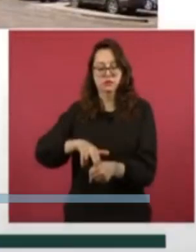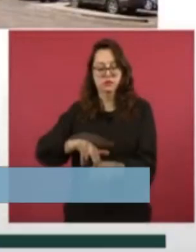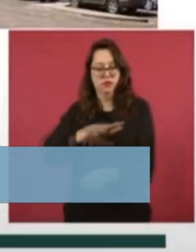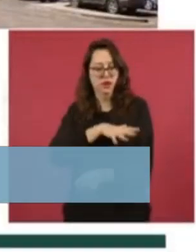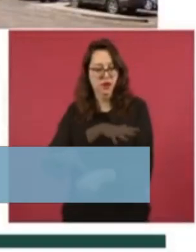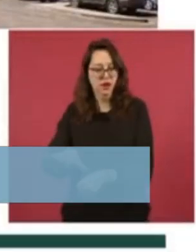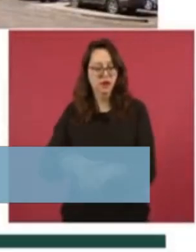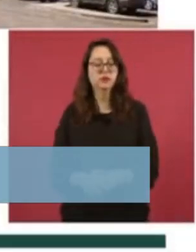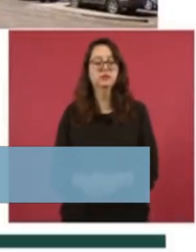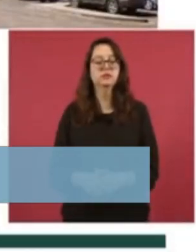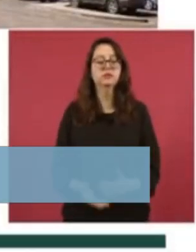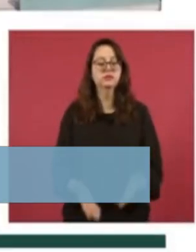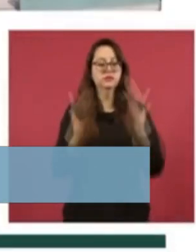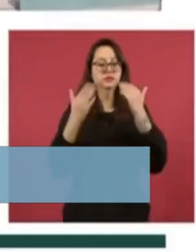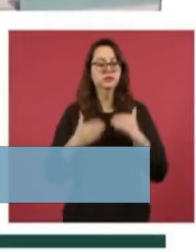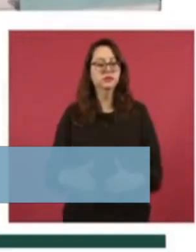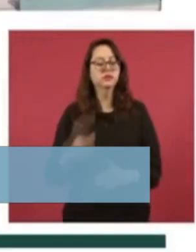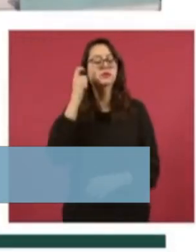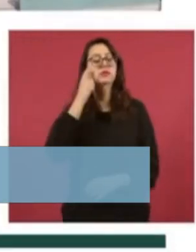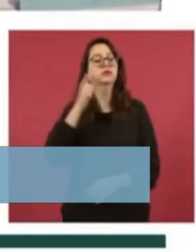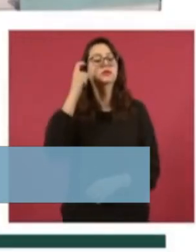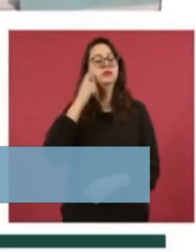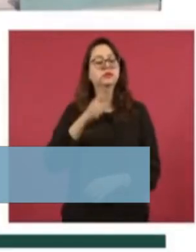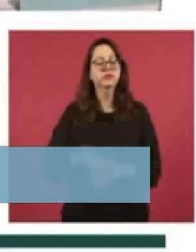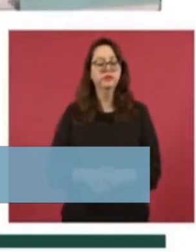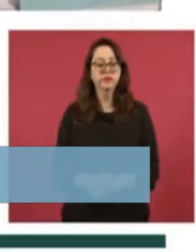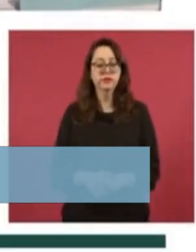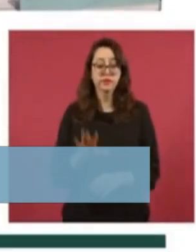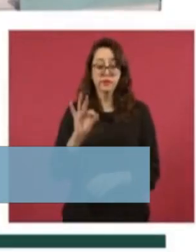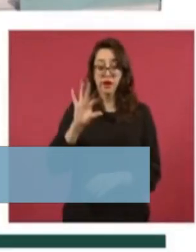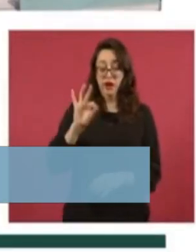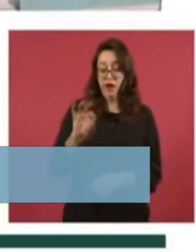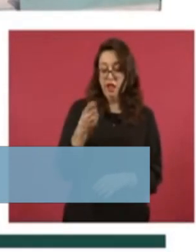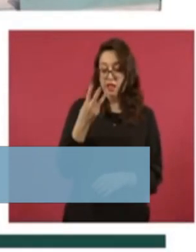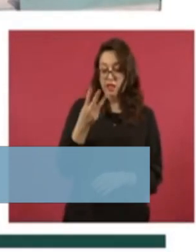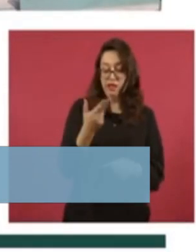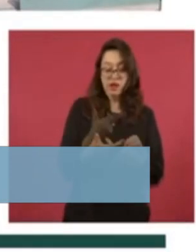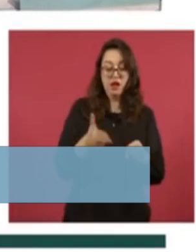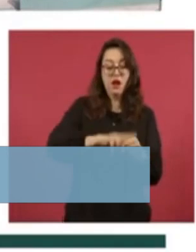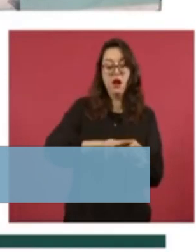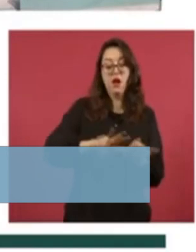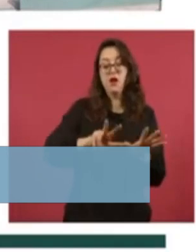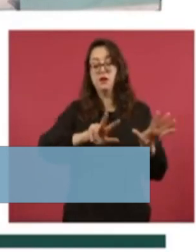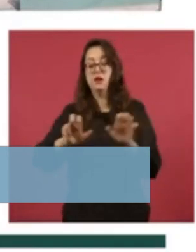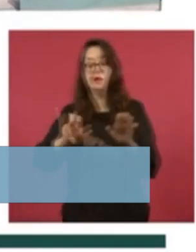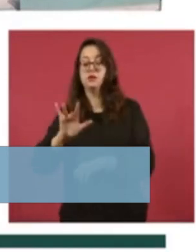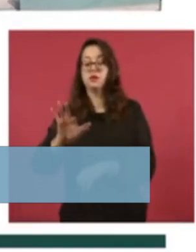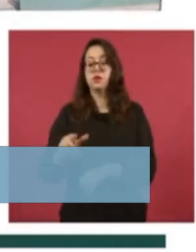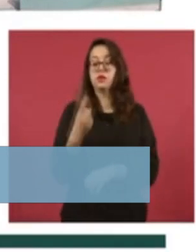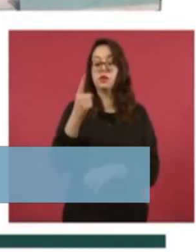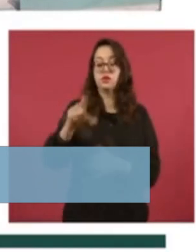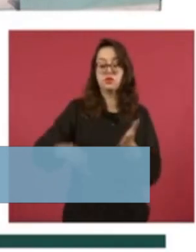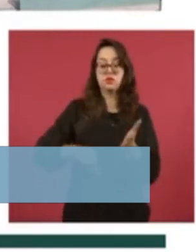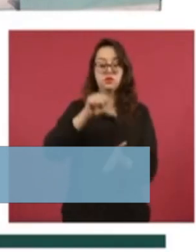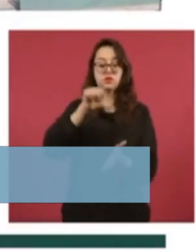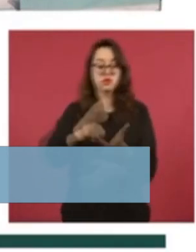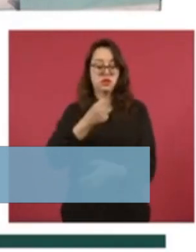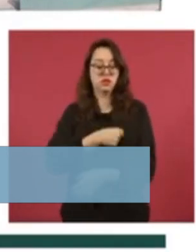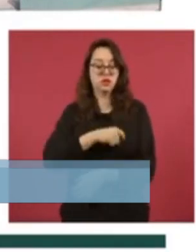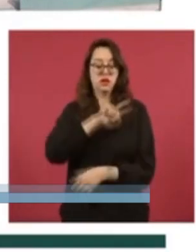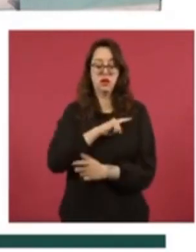En el caso de Guerrero, para la rehabilitación de 43 hospitales y 851 centros de salud hay un avance